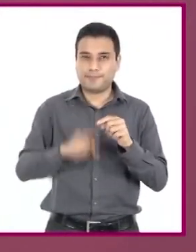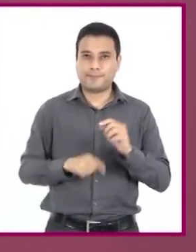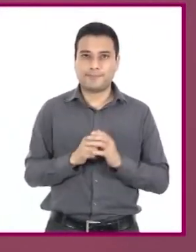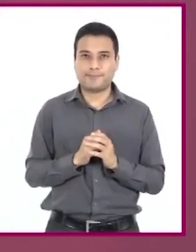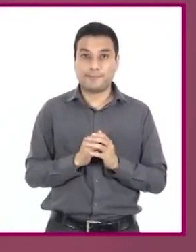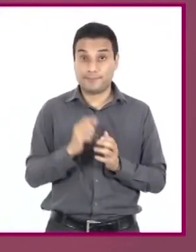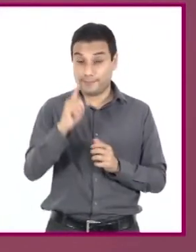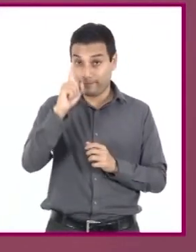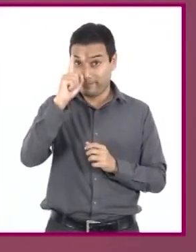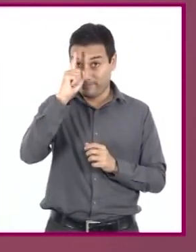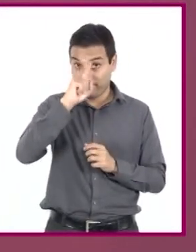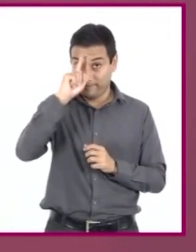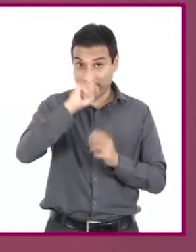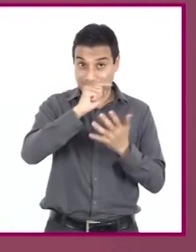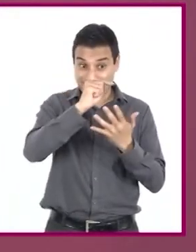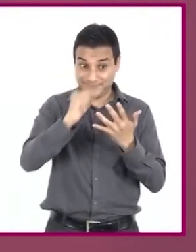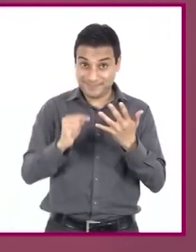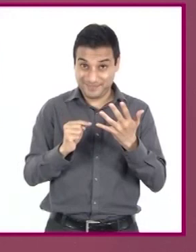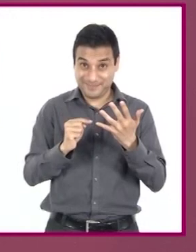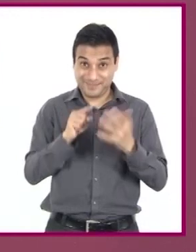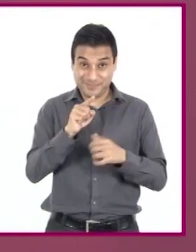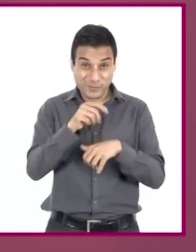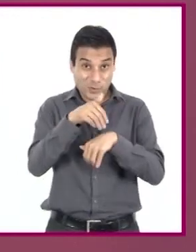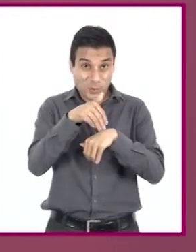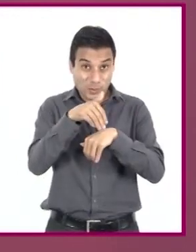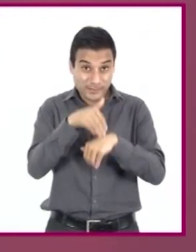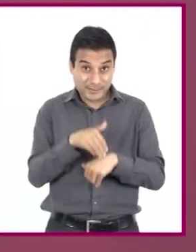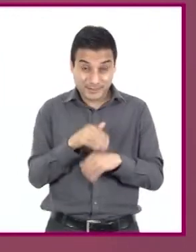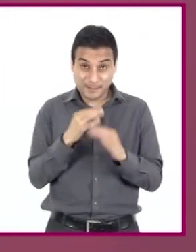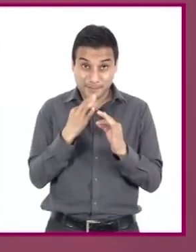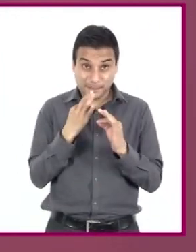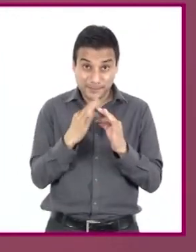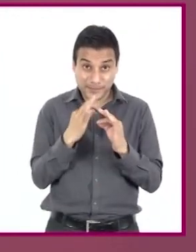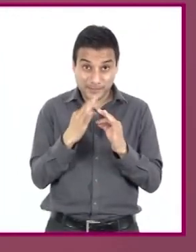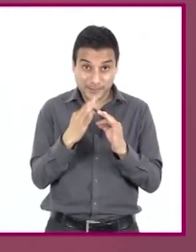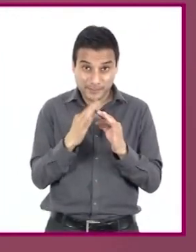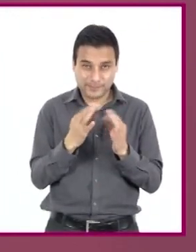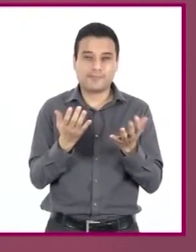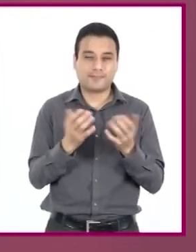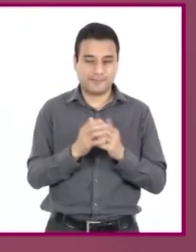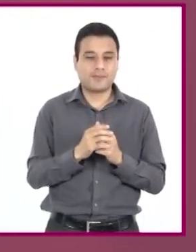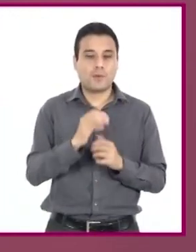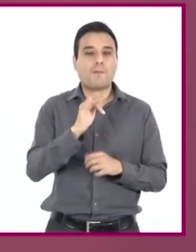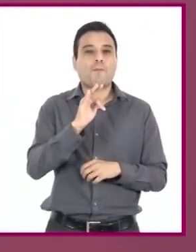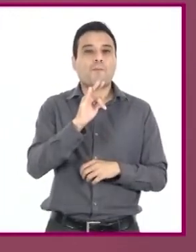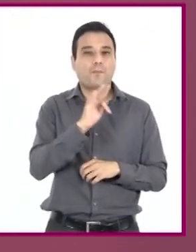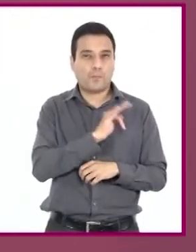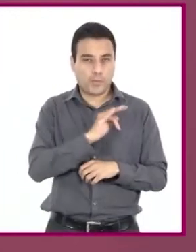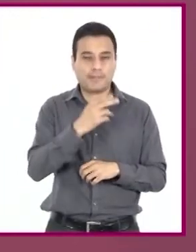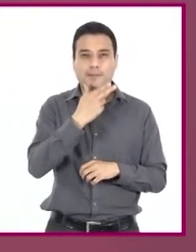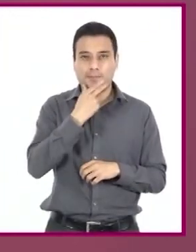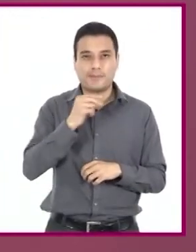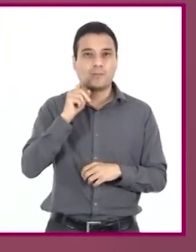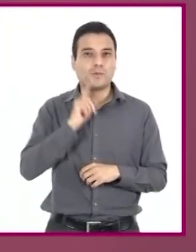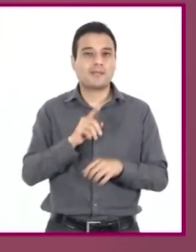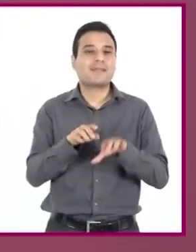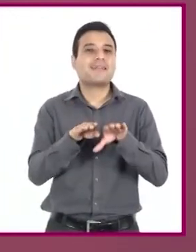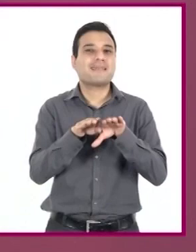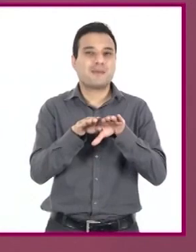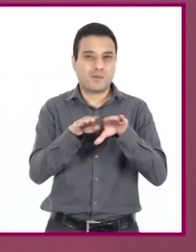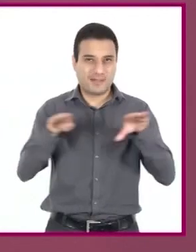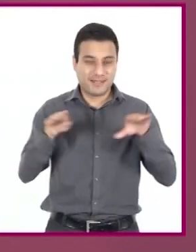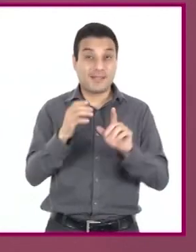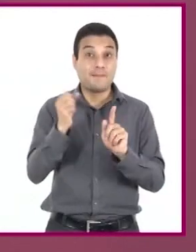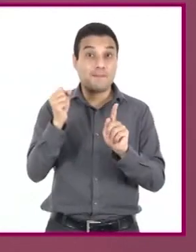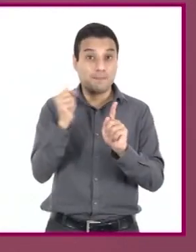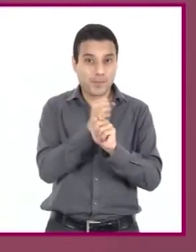las recomendaciones en que hemos estado estudiando, podremos evitar la desigualdad de género y la